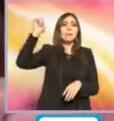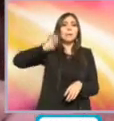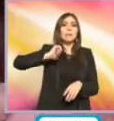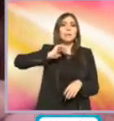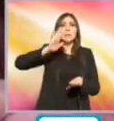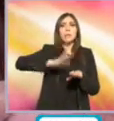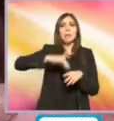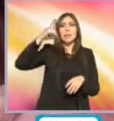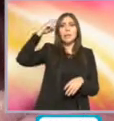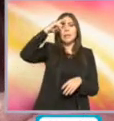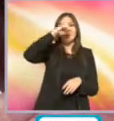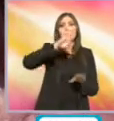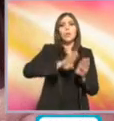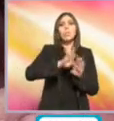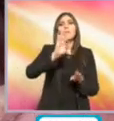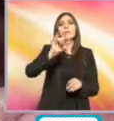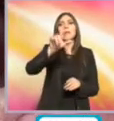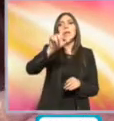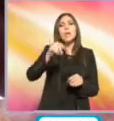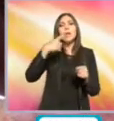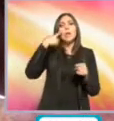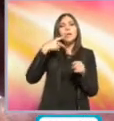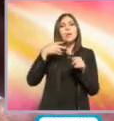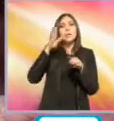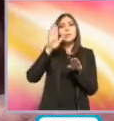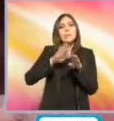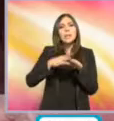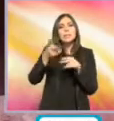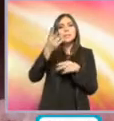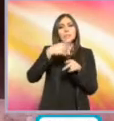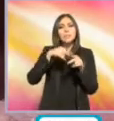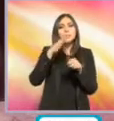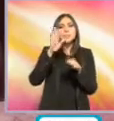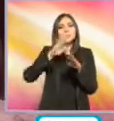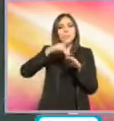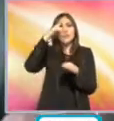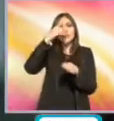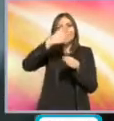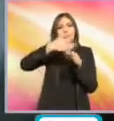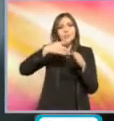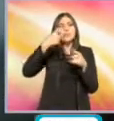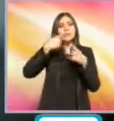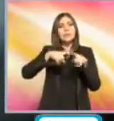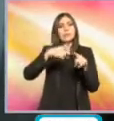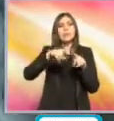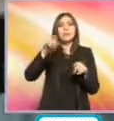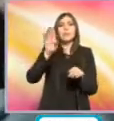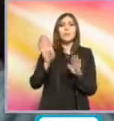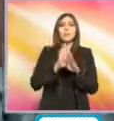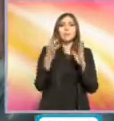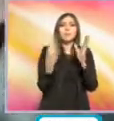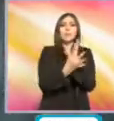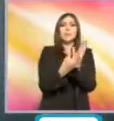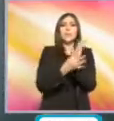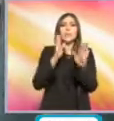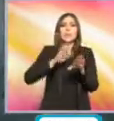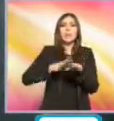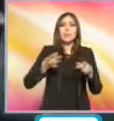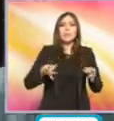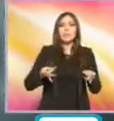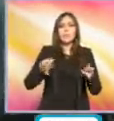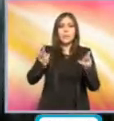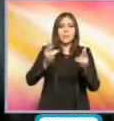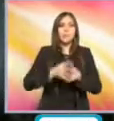de afilar? Pues es lo mismo, pero es otro tipo de aceros más finos. Claro. ¿Podemos pasar, sí, maestro?